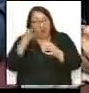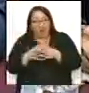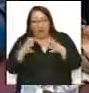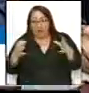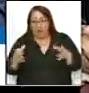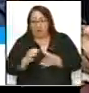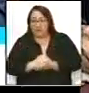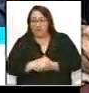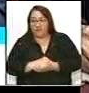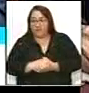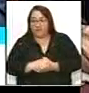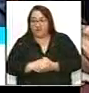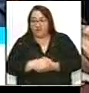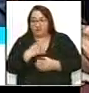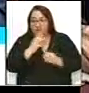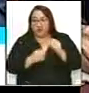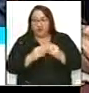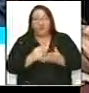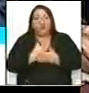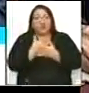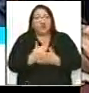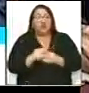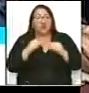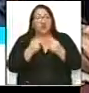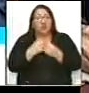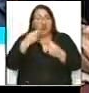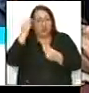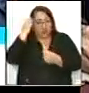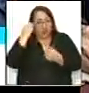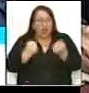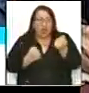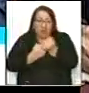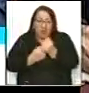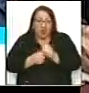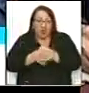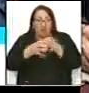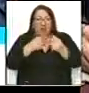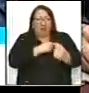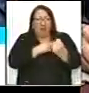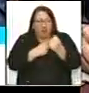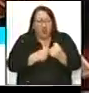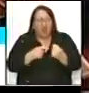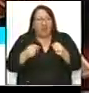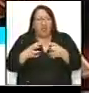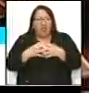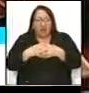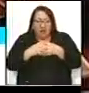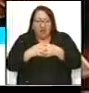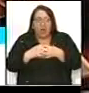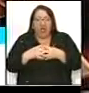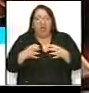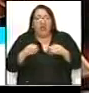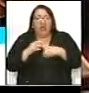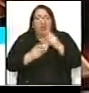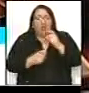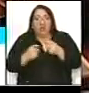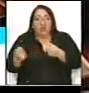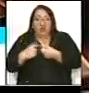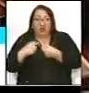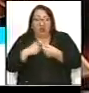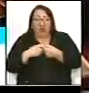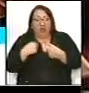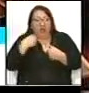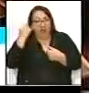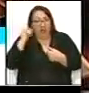La esencia de esta reforma es fortalecer a los partidos políticos, es decir, que la participación política de los ciudadanos tenga